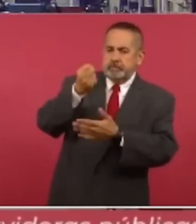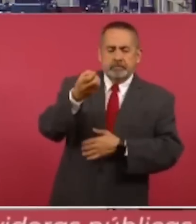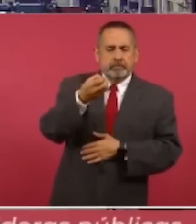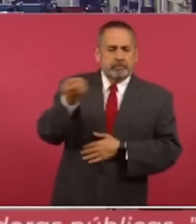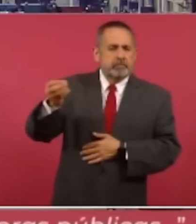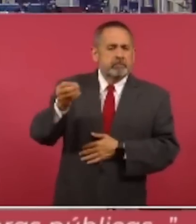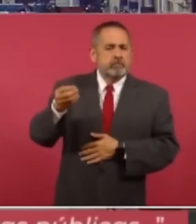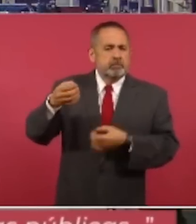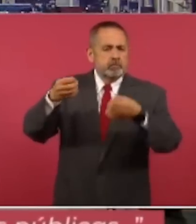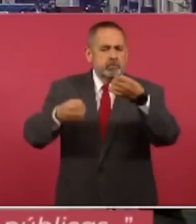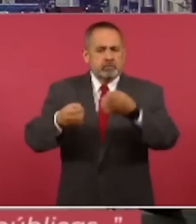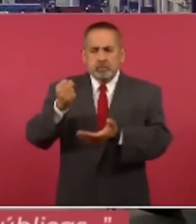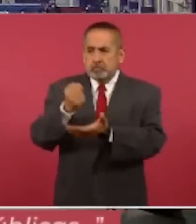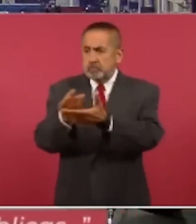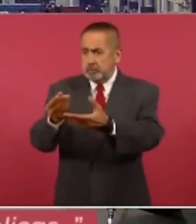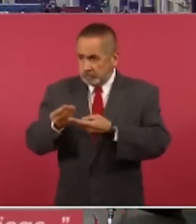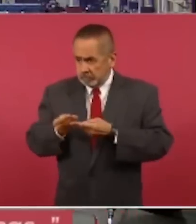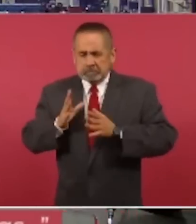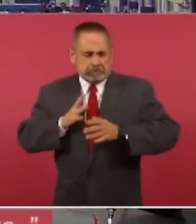judicial.